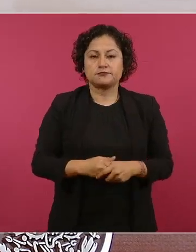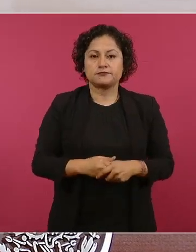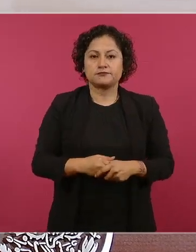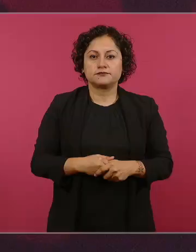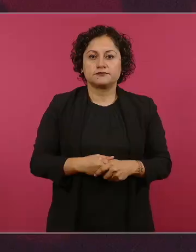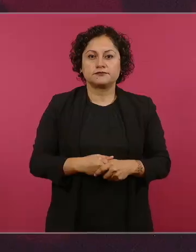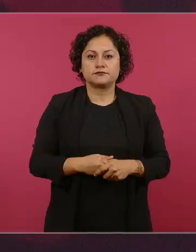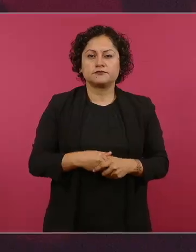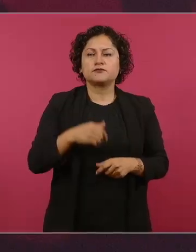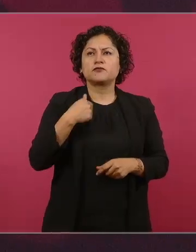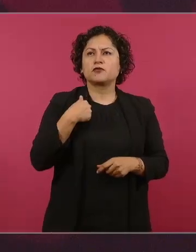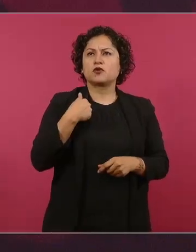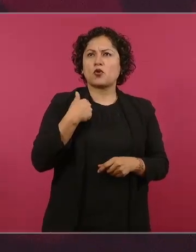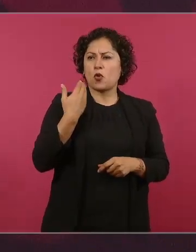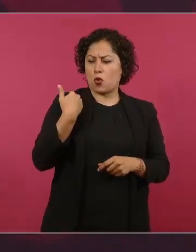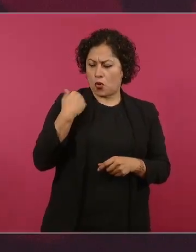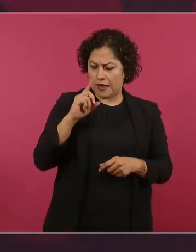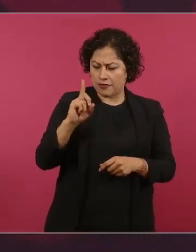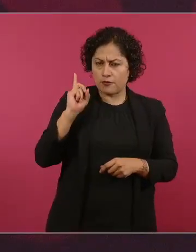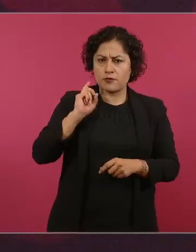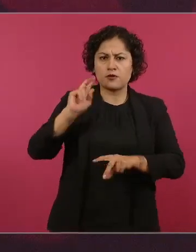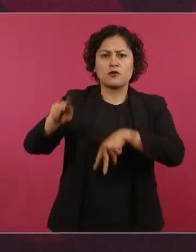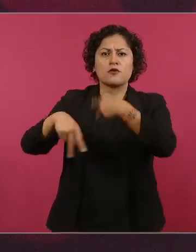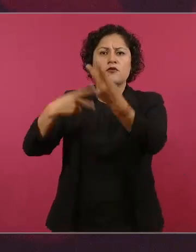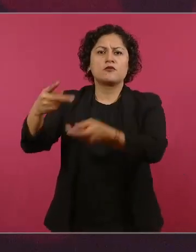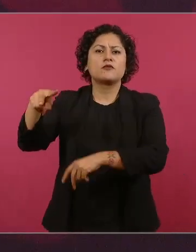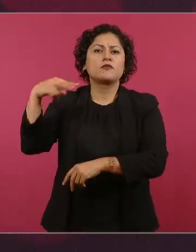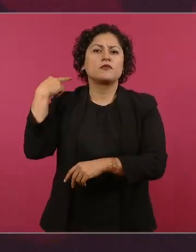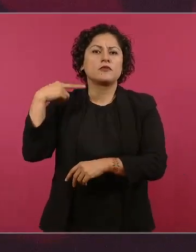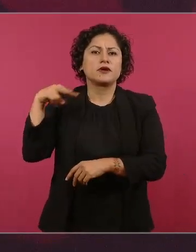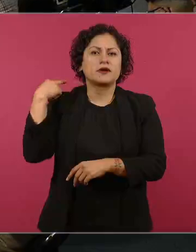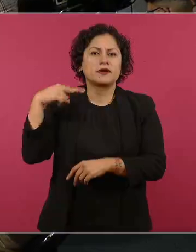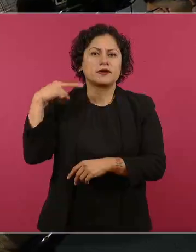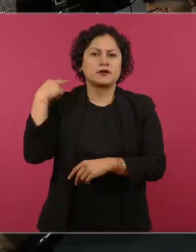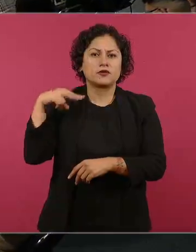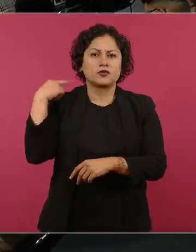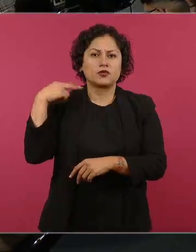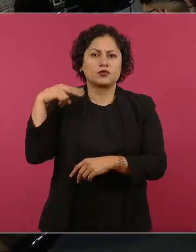Acabo de estar en Veracruz el domingo porque se